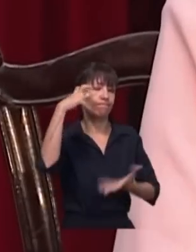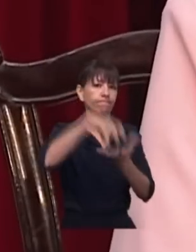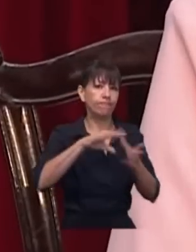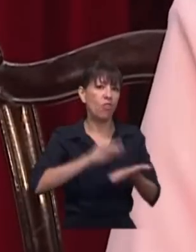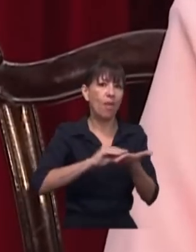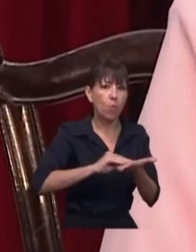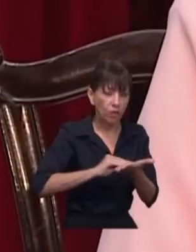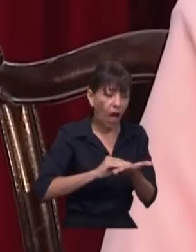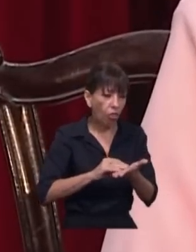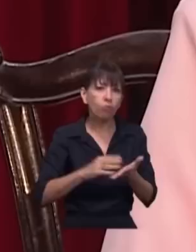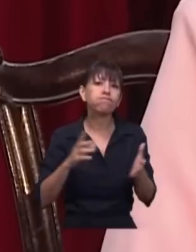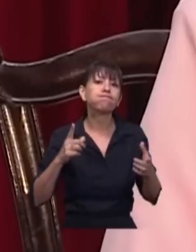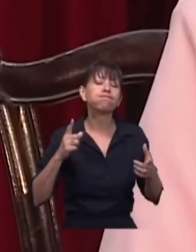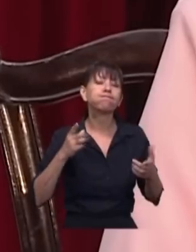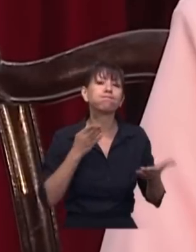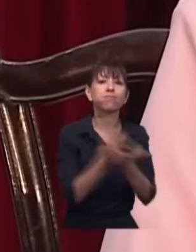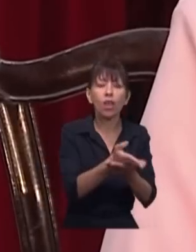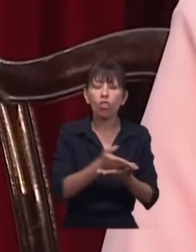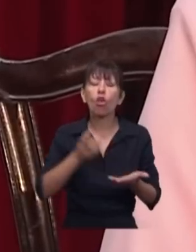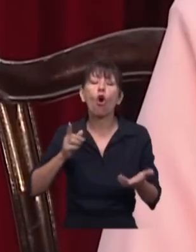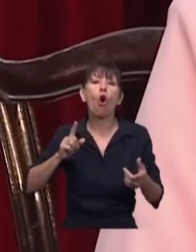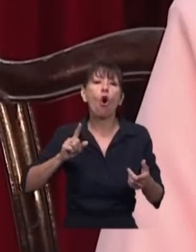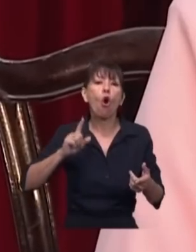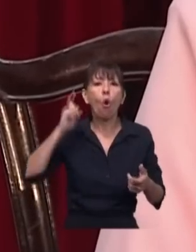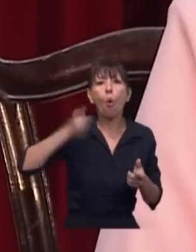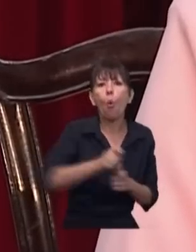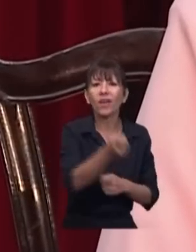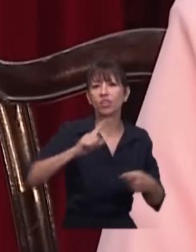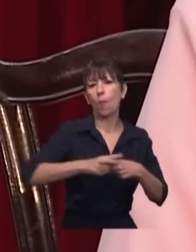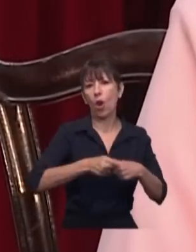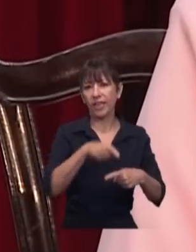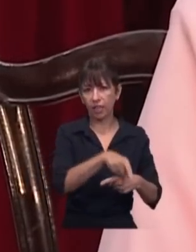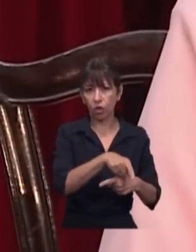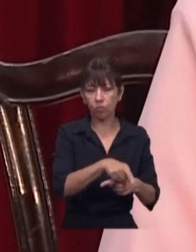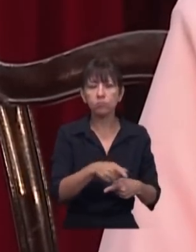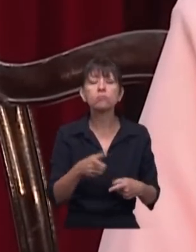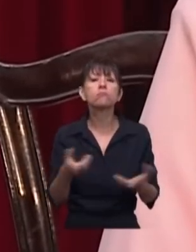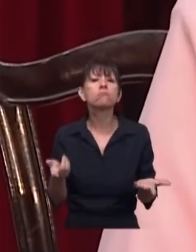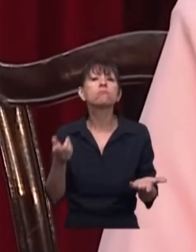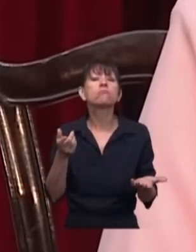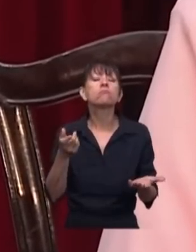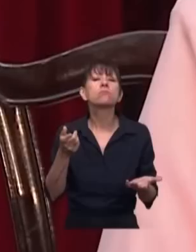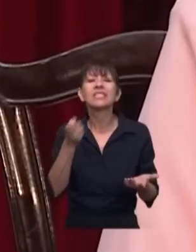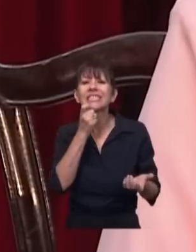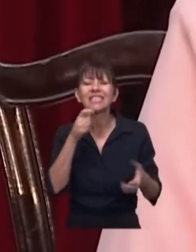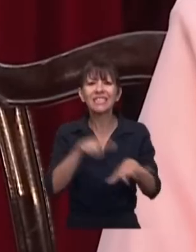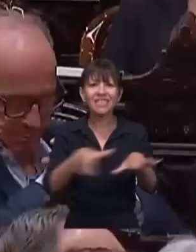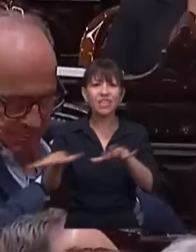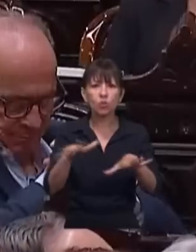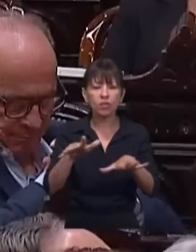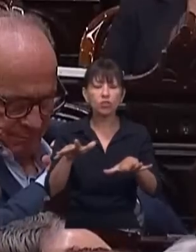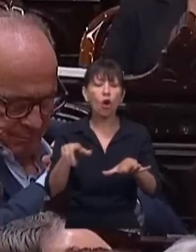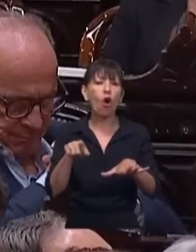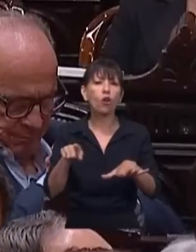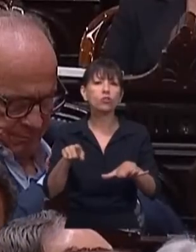el Senado. Cualquier argumento que sostenga que el reclamo es violatorio de la República o del Estado de Derecho es